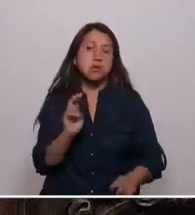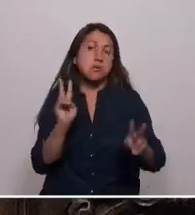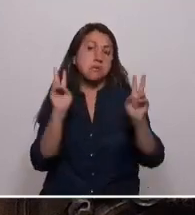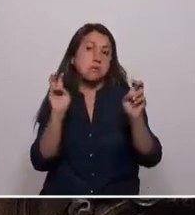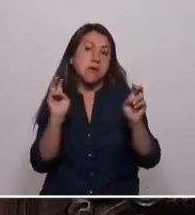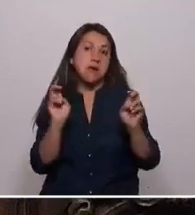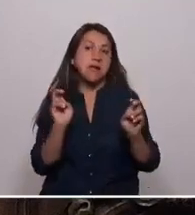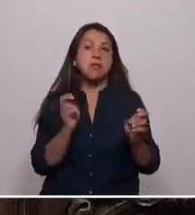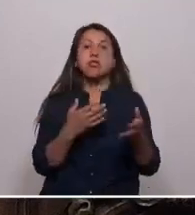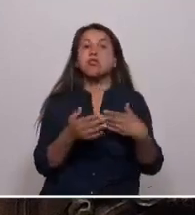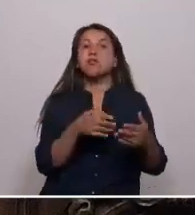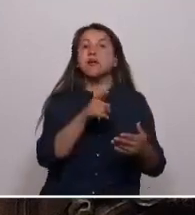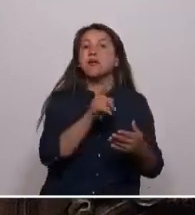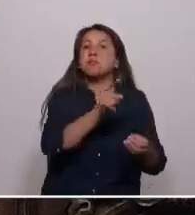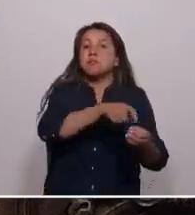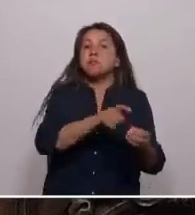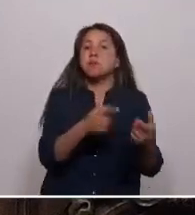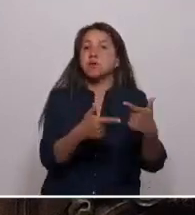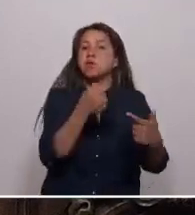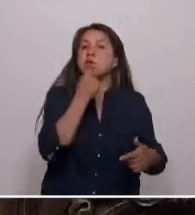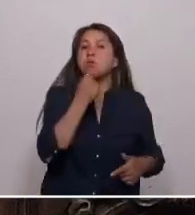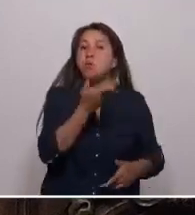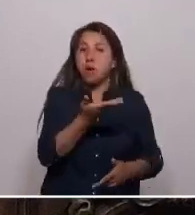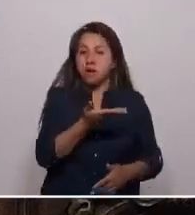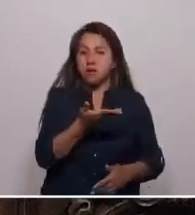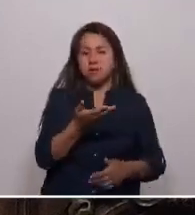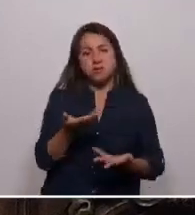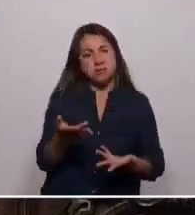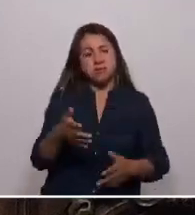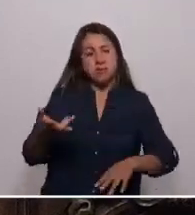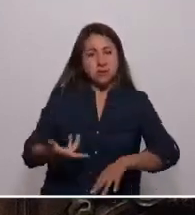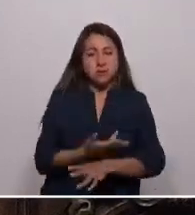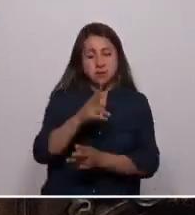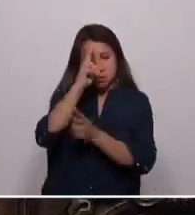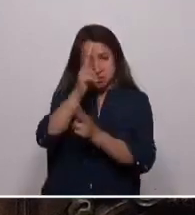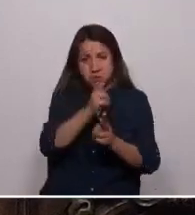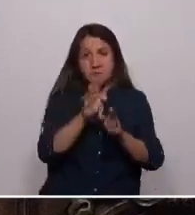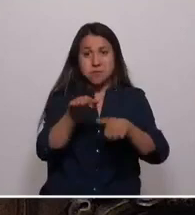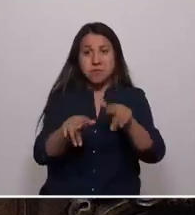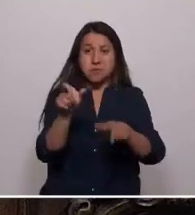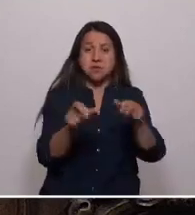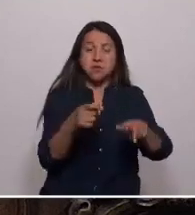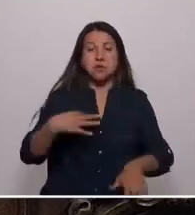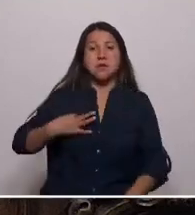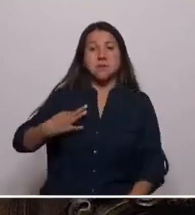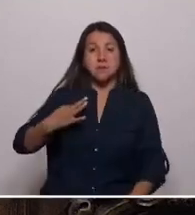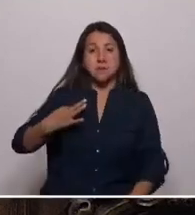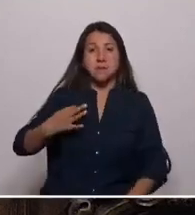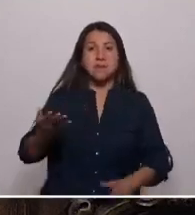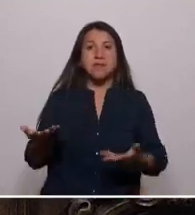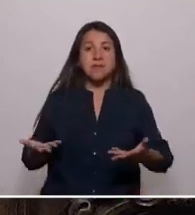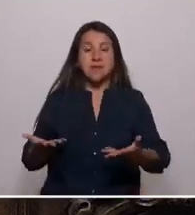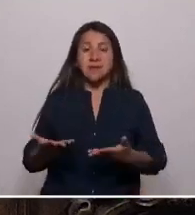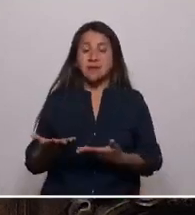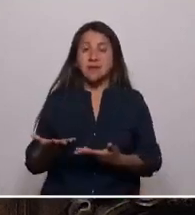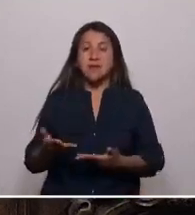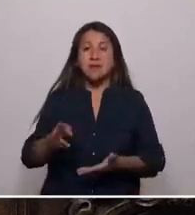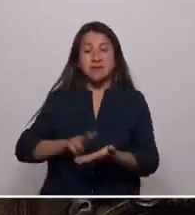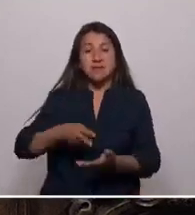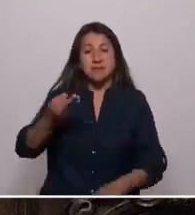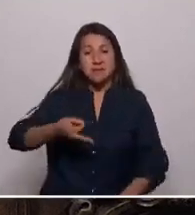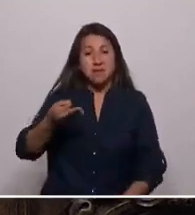origen. Lamentablemente, en honor a lo que los mismos ciudadanos nos dicen en la calle, el mal llamado vicio de origen parece ser en realidad